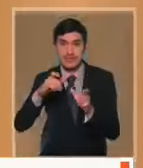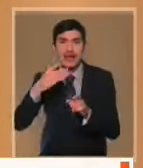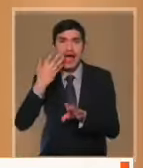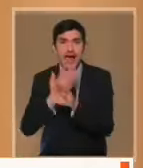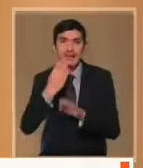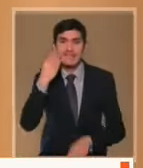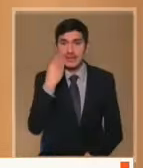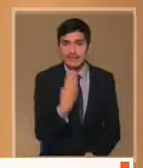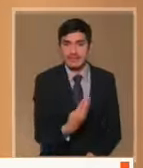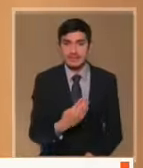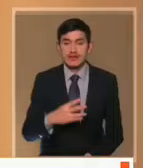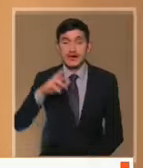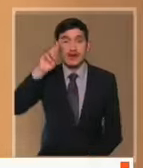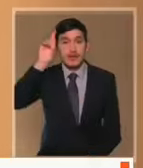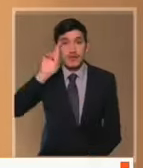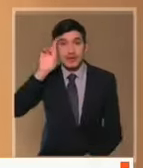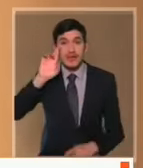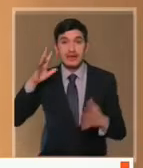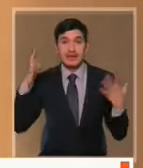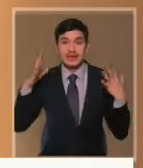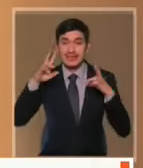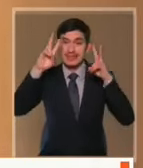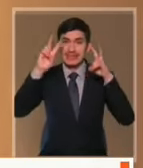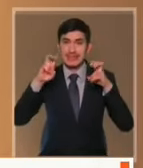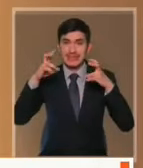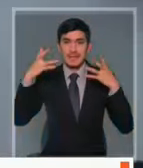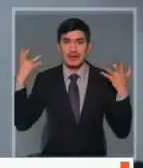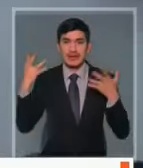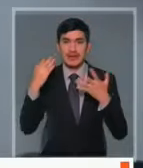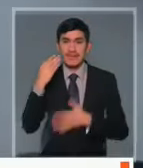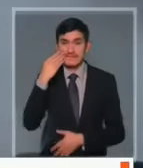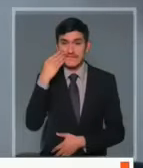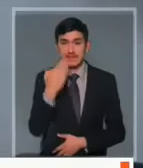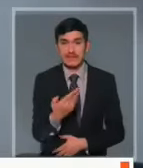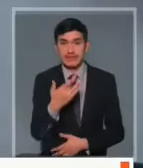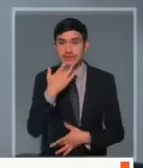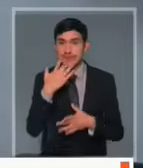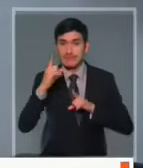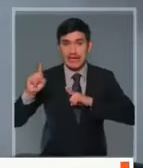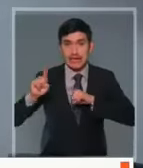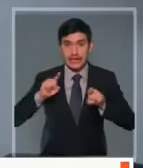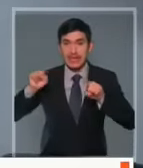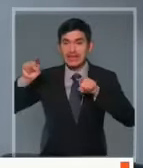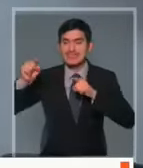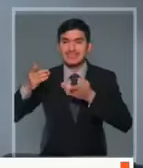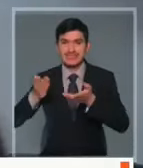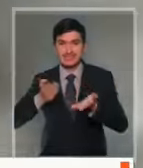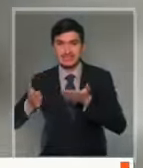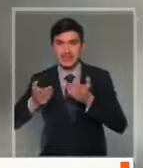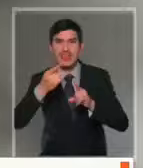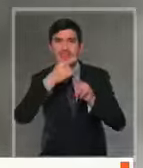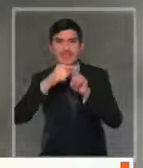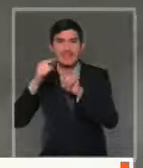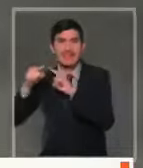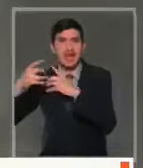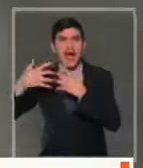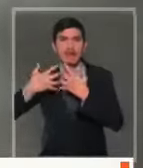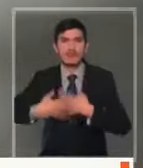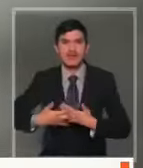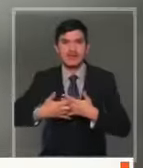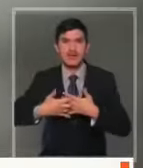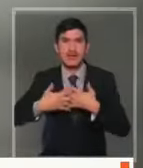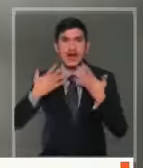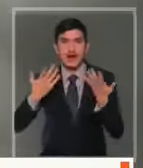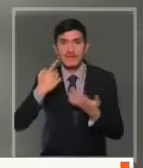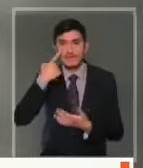beneficiados. Recuerde que estamos hablando de las compensaciones gestionadas por este servicio y son distintas a las automáticas. Ahora vamos